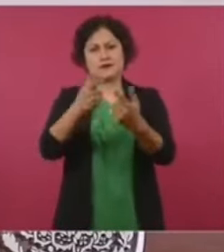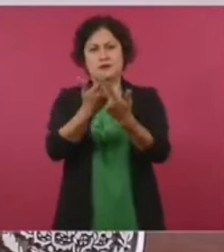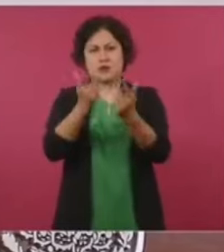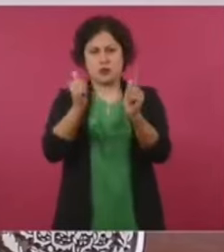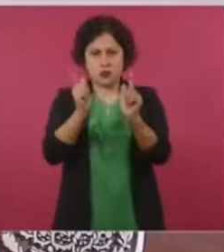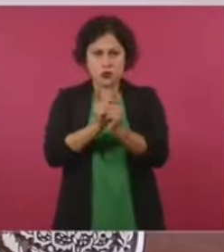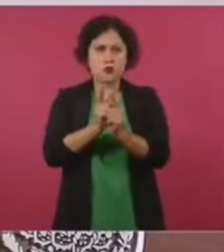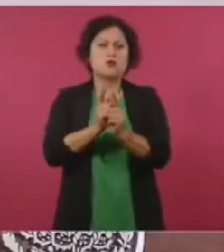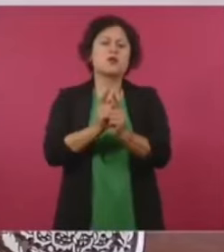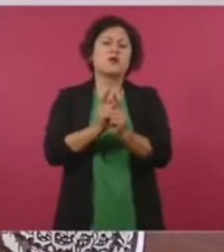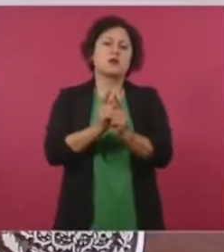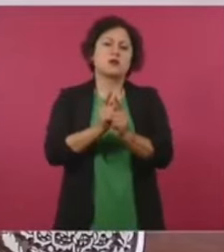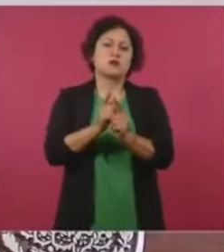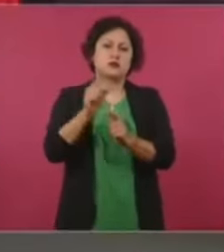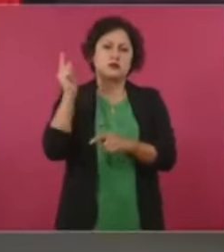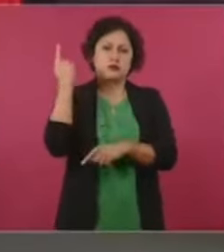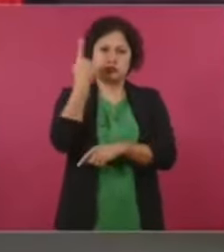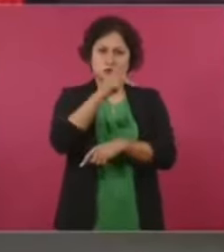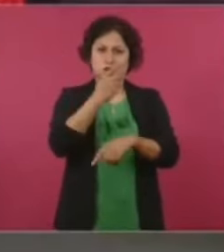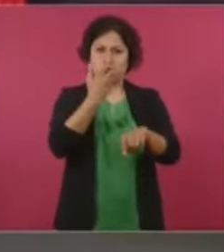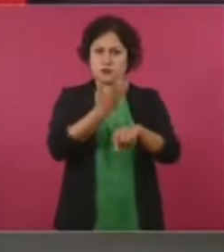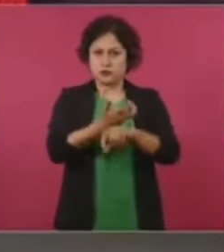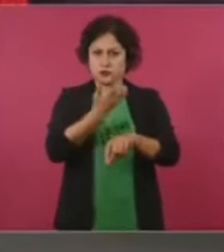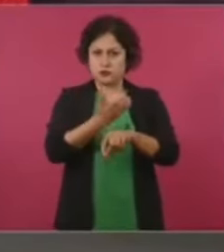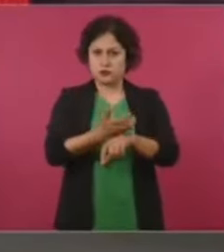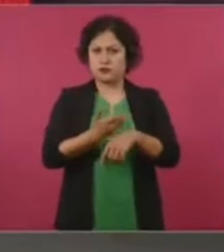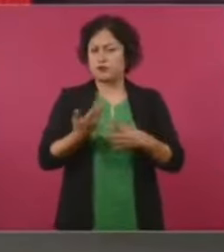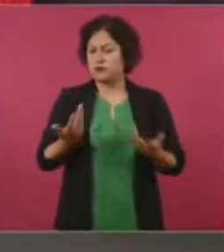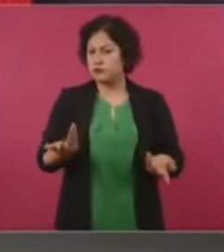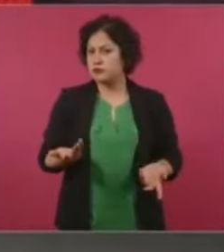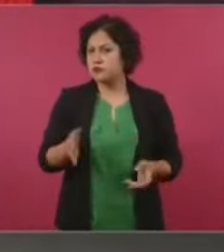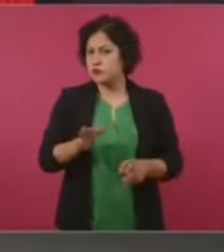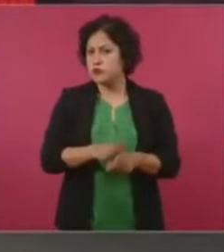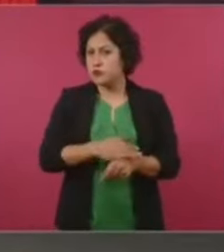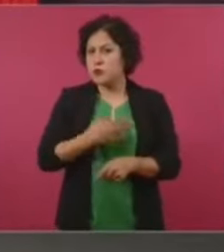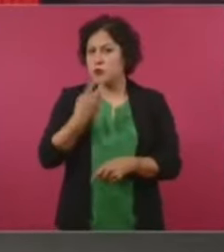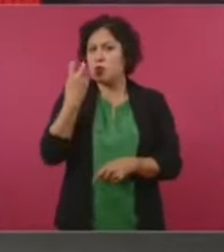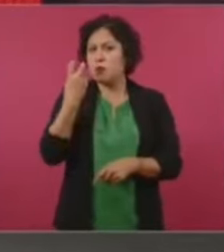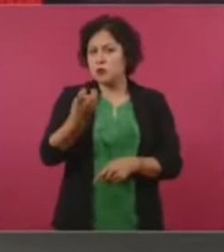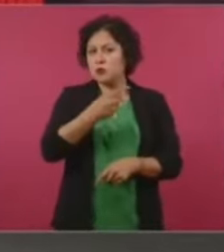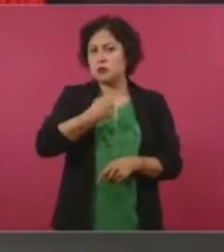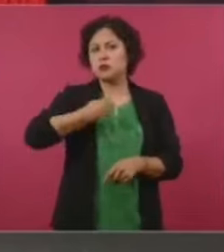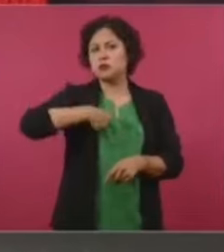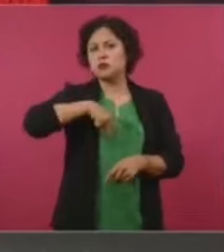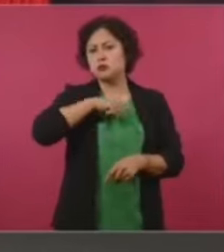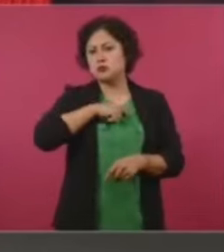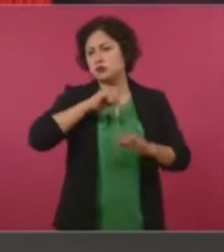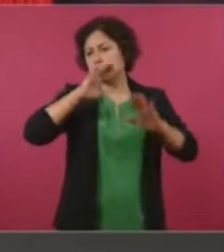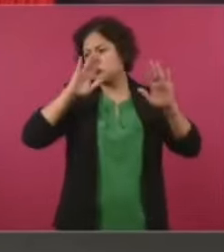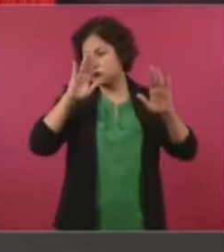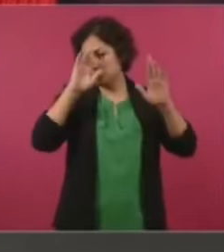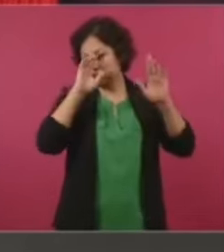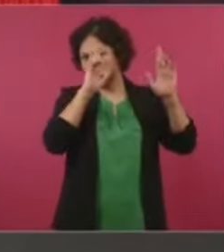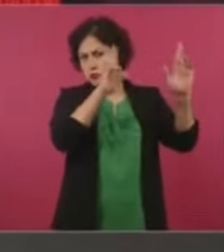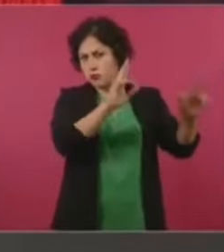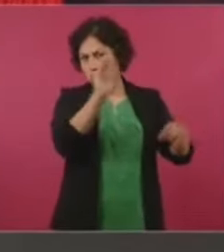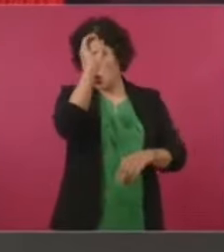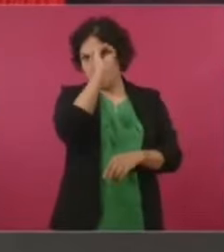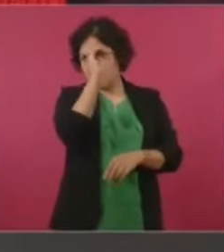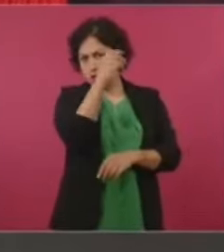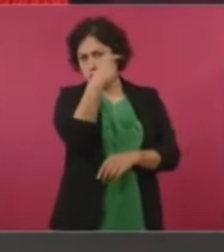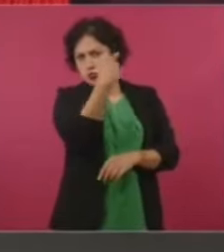Republicano. Entonces, pues respetamos su punto de vista, no lo